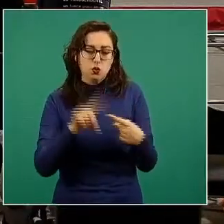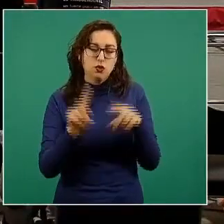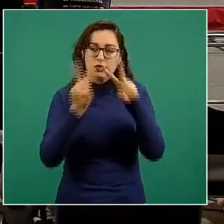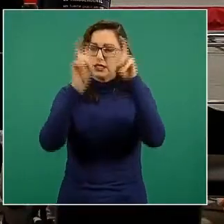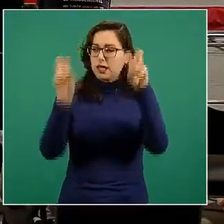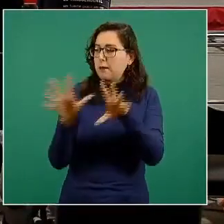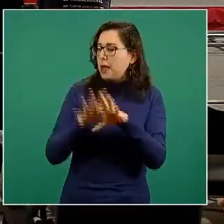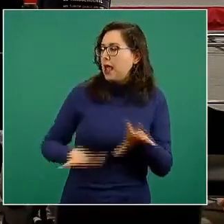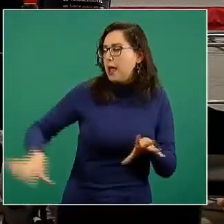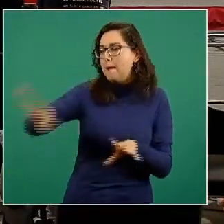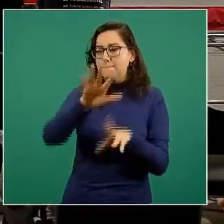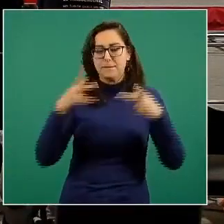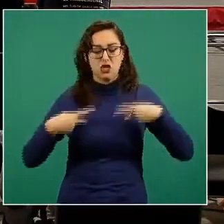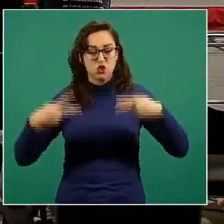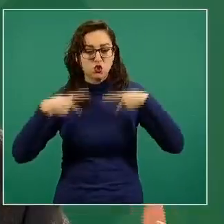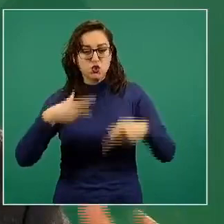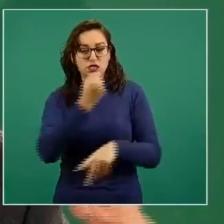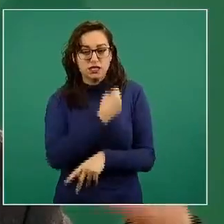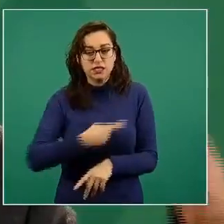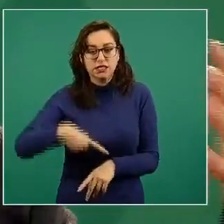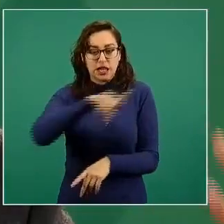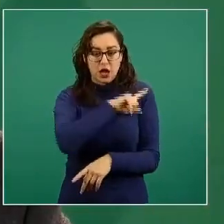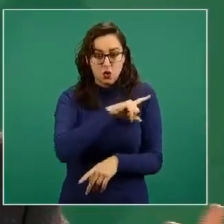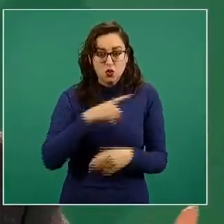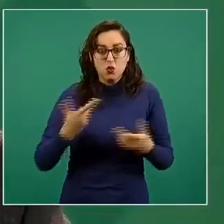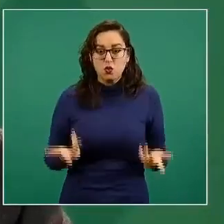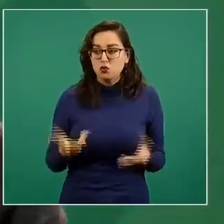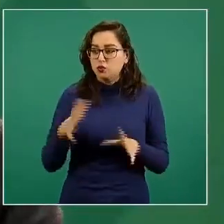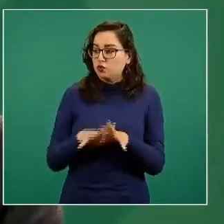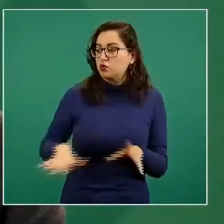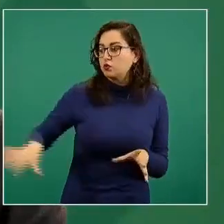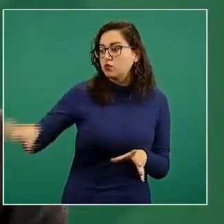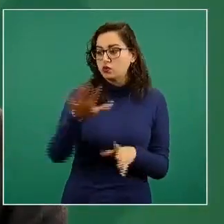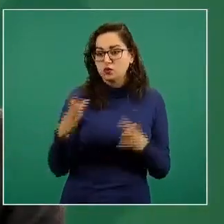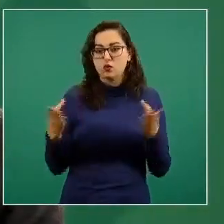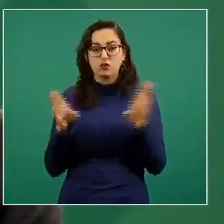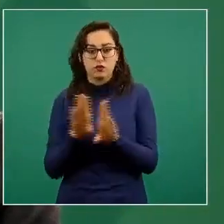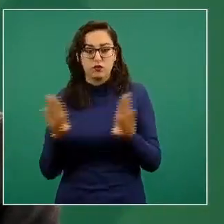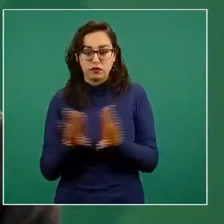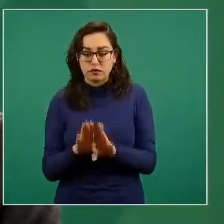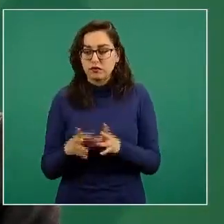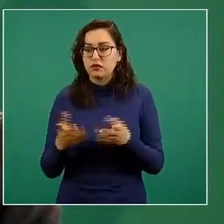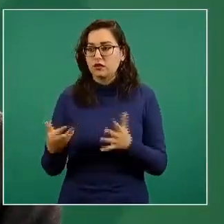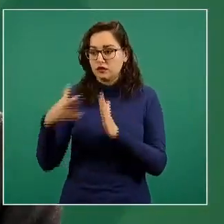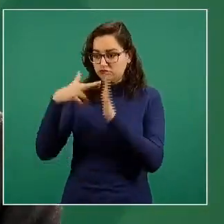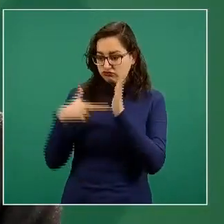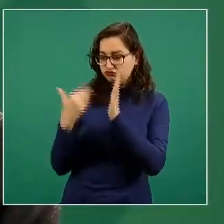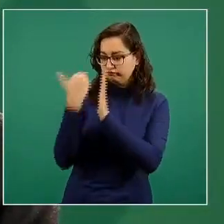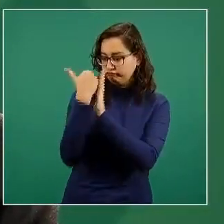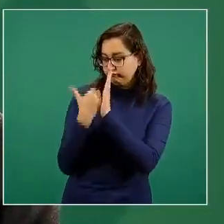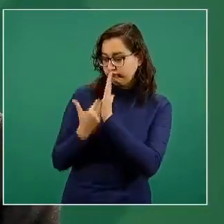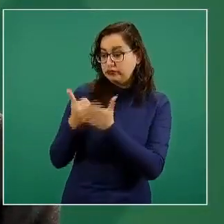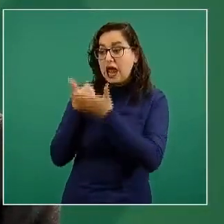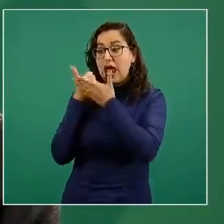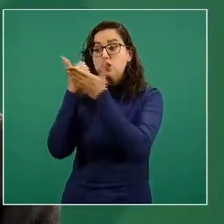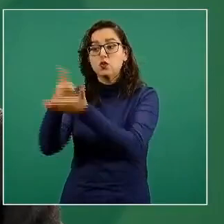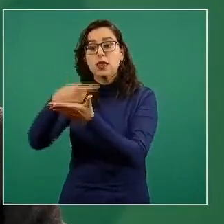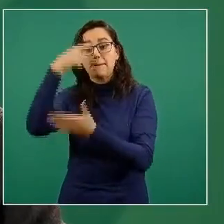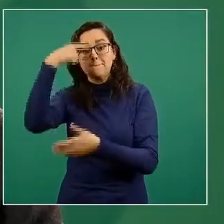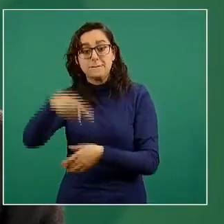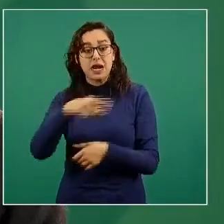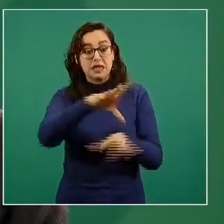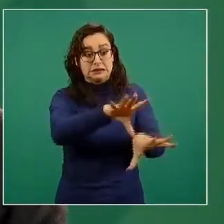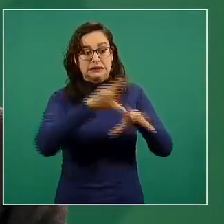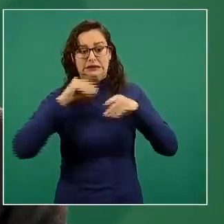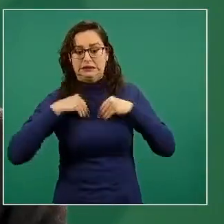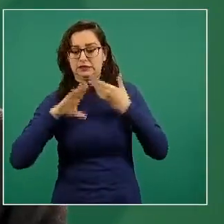pública, las medidas poblacionales, las medidas generales, cuyo propósito fundamental es la prevención.